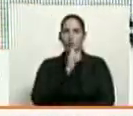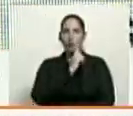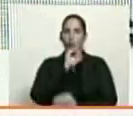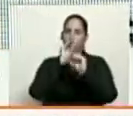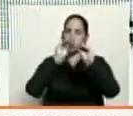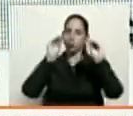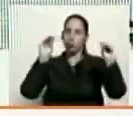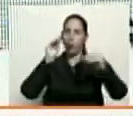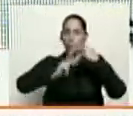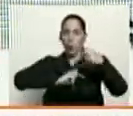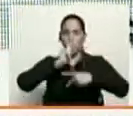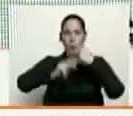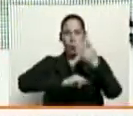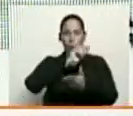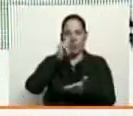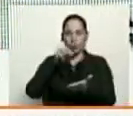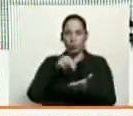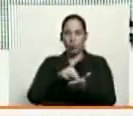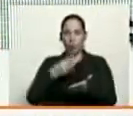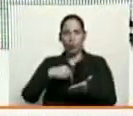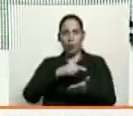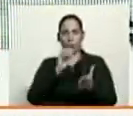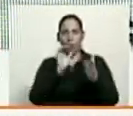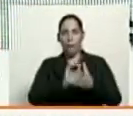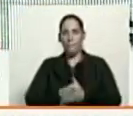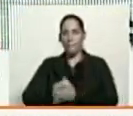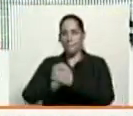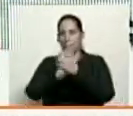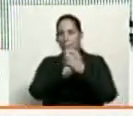producción nacional, a nuestros compañeros